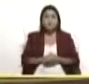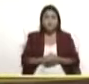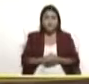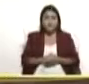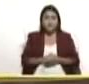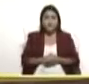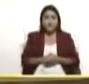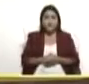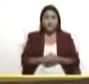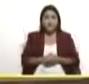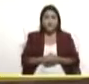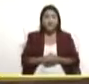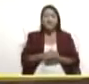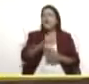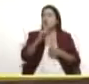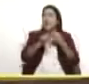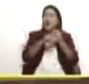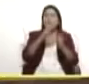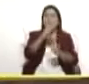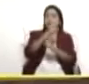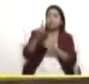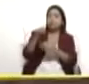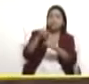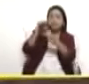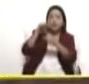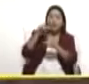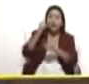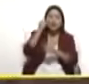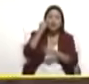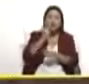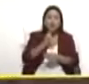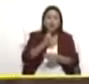Como le hicieron a Antonio José de Sucre.